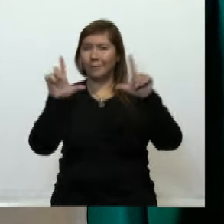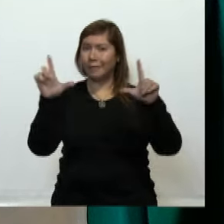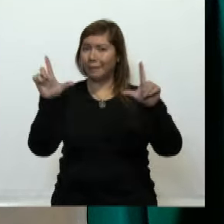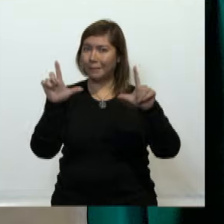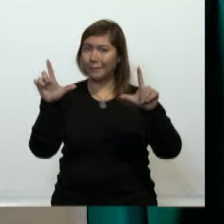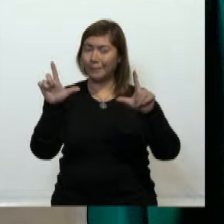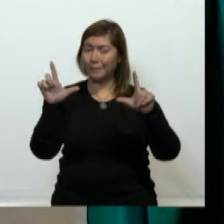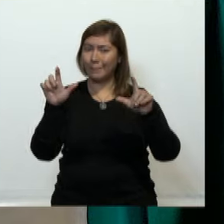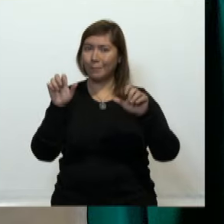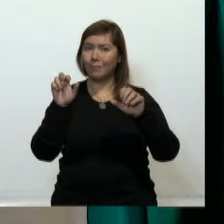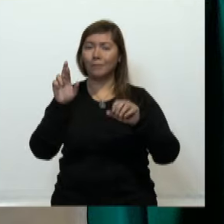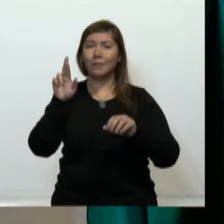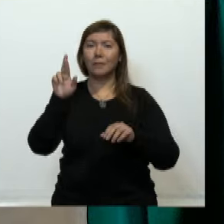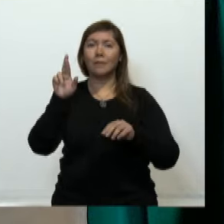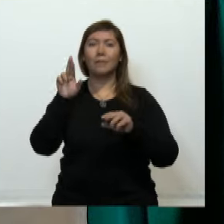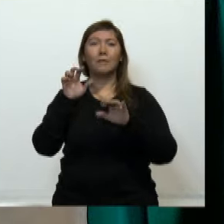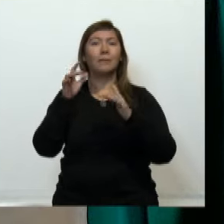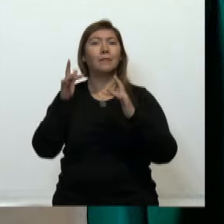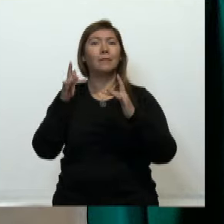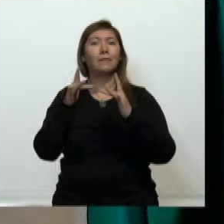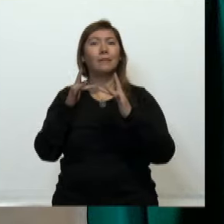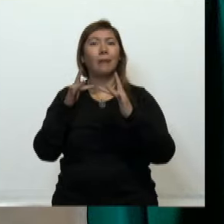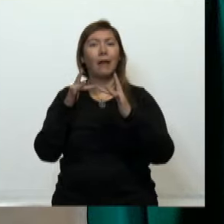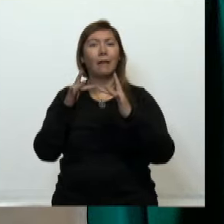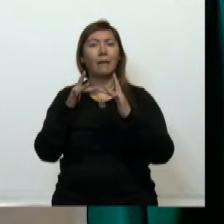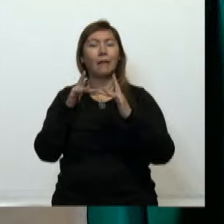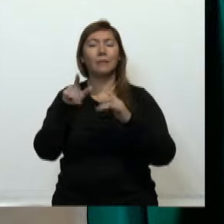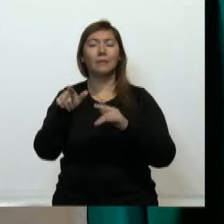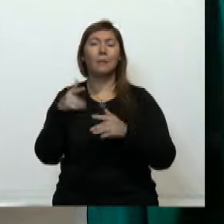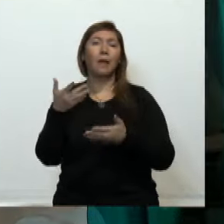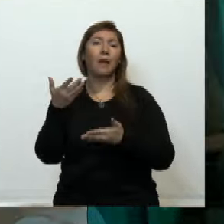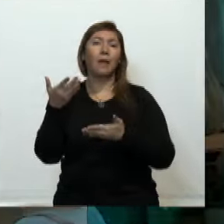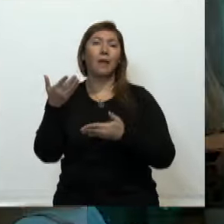redes sociales para celebrar el Día del Señor.